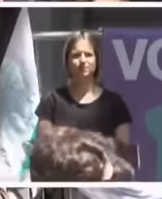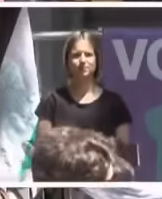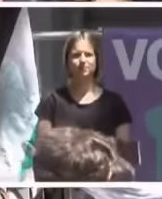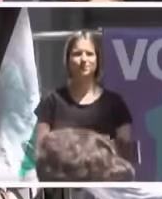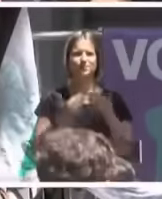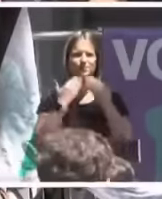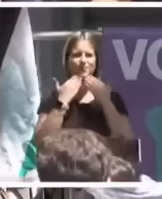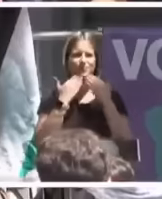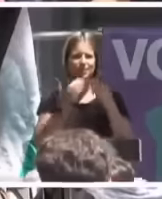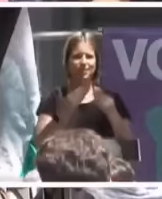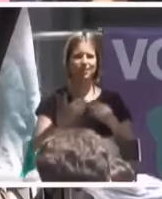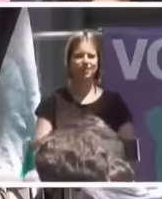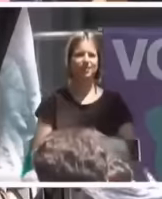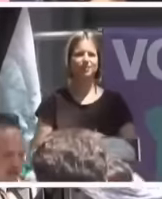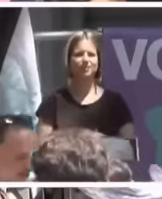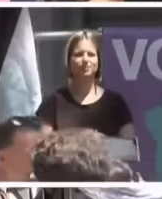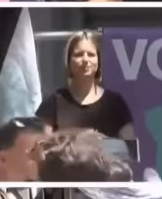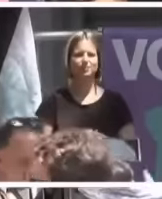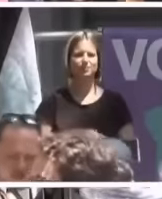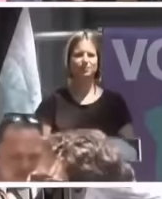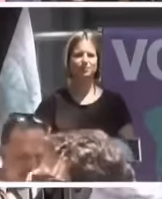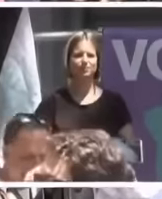Muchas gracias.